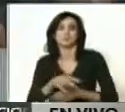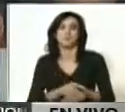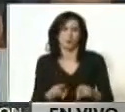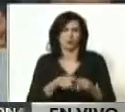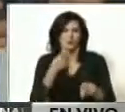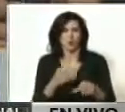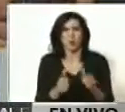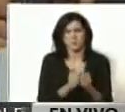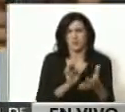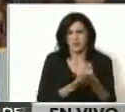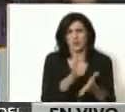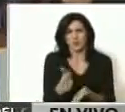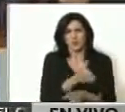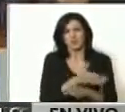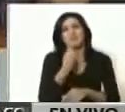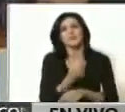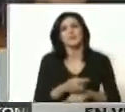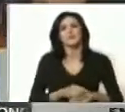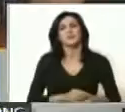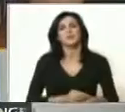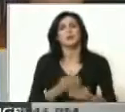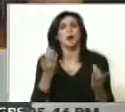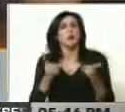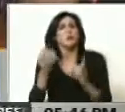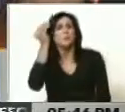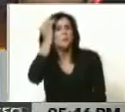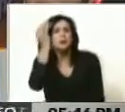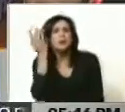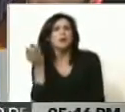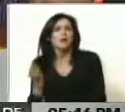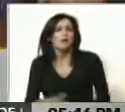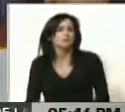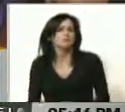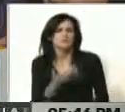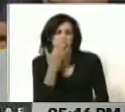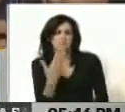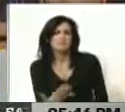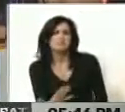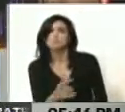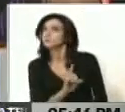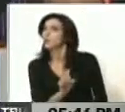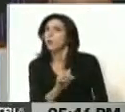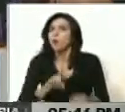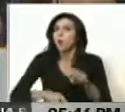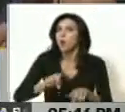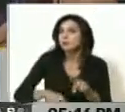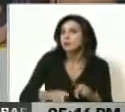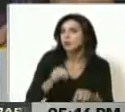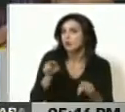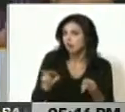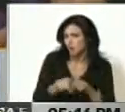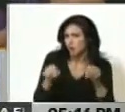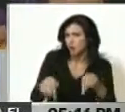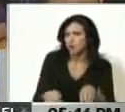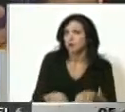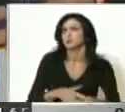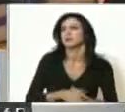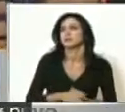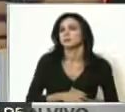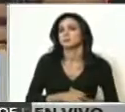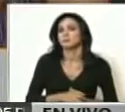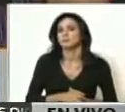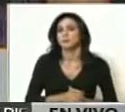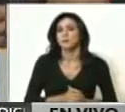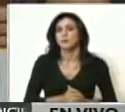rato, que muchos pensábamos que era incipiente, pero este tipo de cosas hacen que de verdad